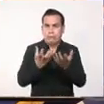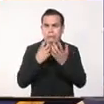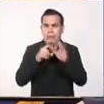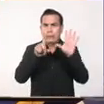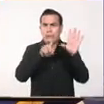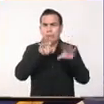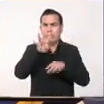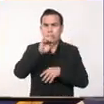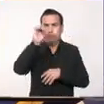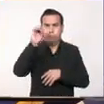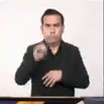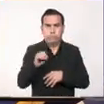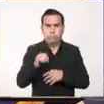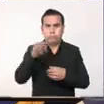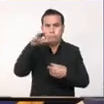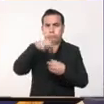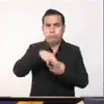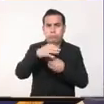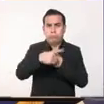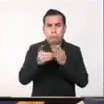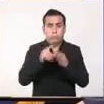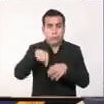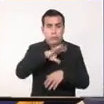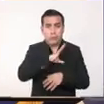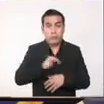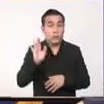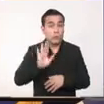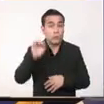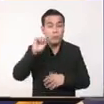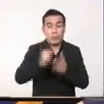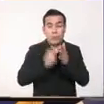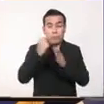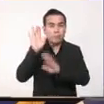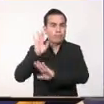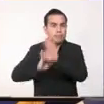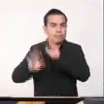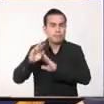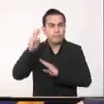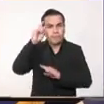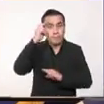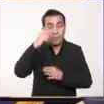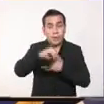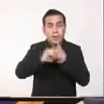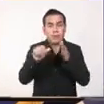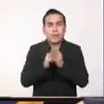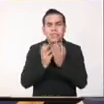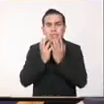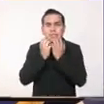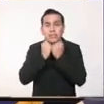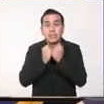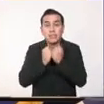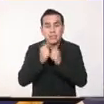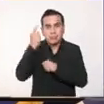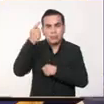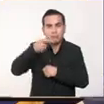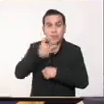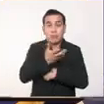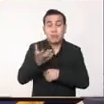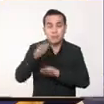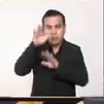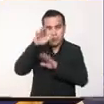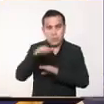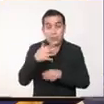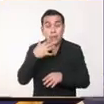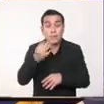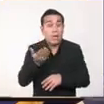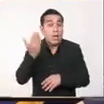grande, es decir, un porcentaje tan grande en un partido, por lo menos no en El Salvador, pero lo que la Asamblea hizo fue garantizar que se cumplieran esos principios en